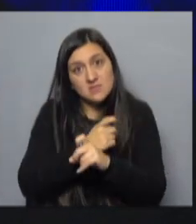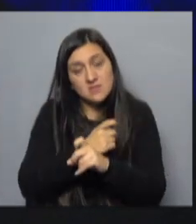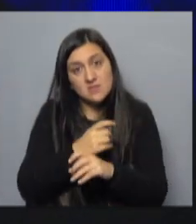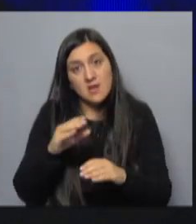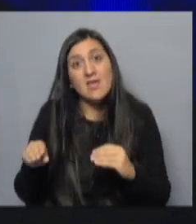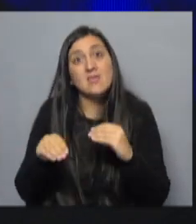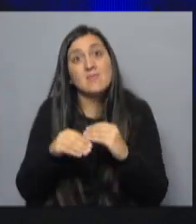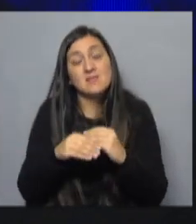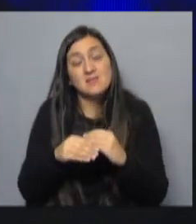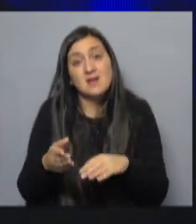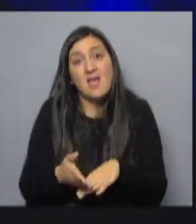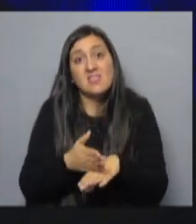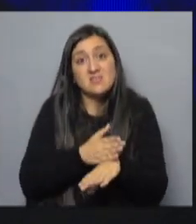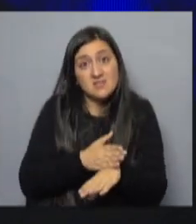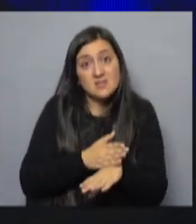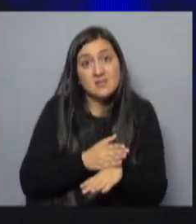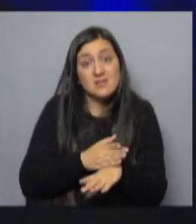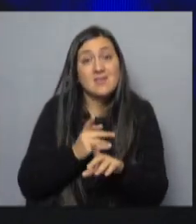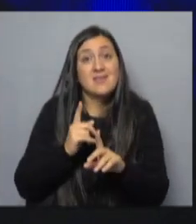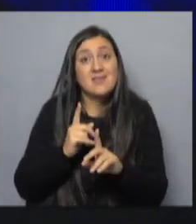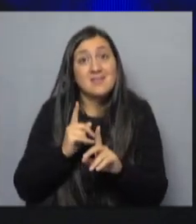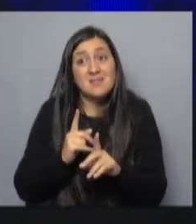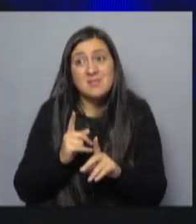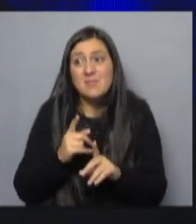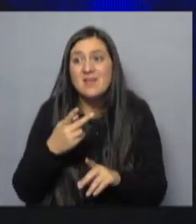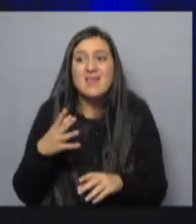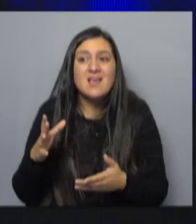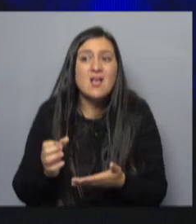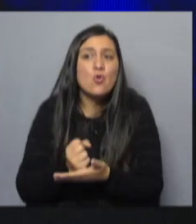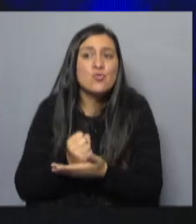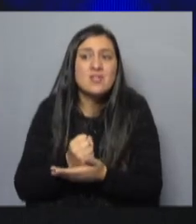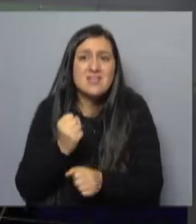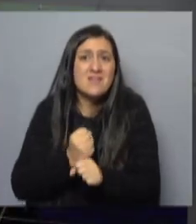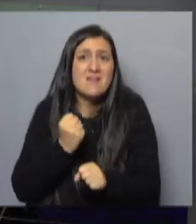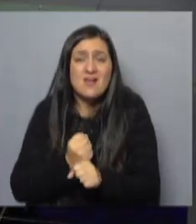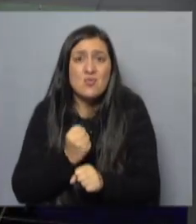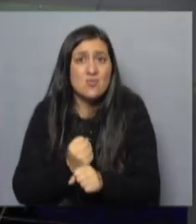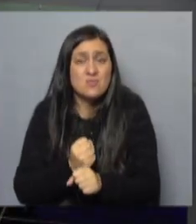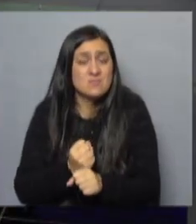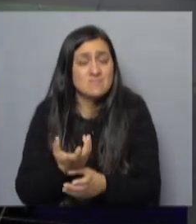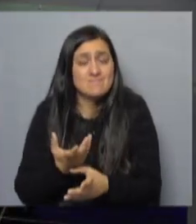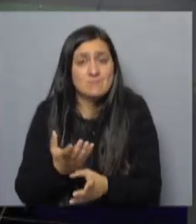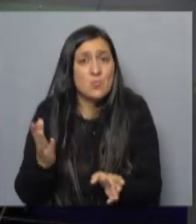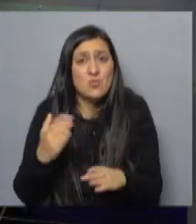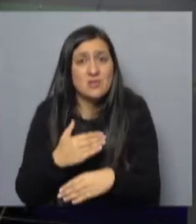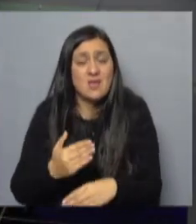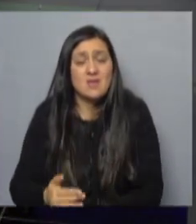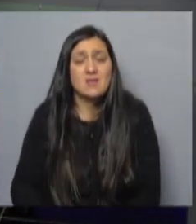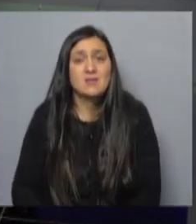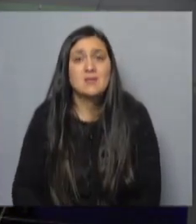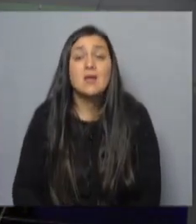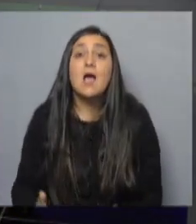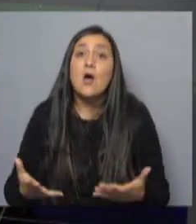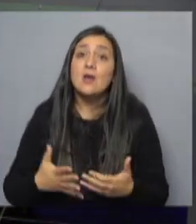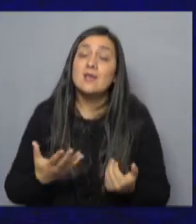para conseguir trabajo. Claro. Porque la gente estigmatiza mucho, te señala demasiado. Sabes que estamos casi en el final, pero quiero aprovechar, porque bueno,